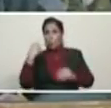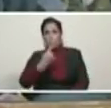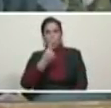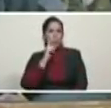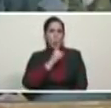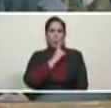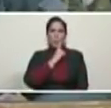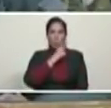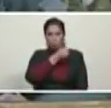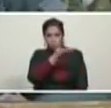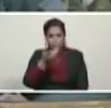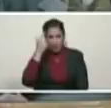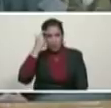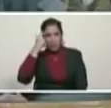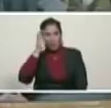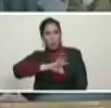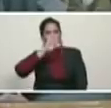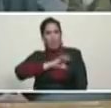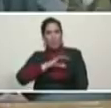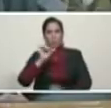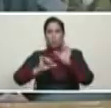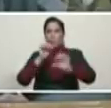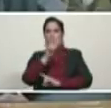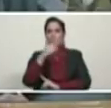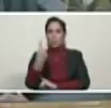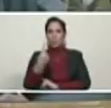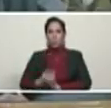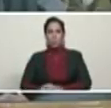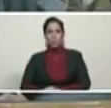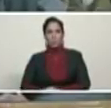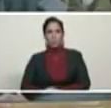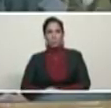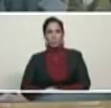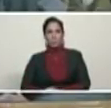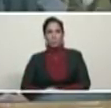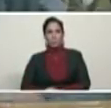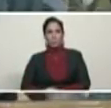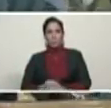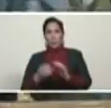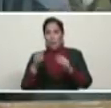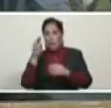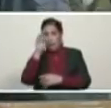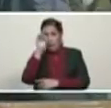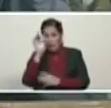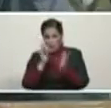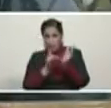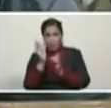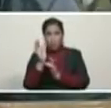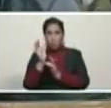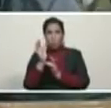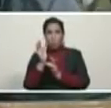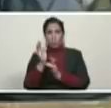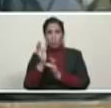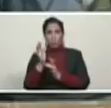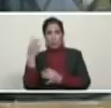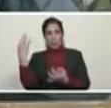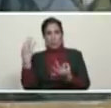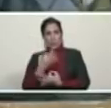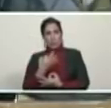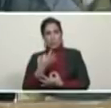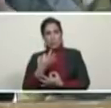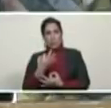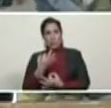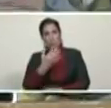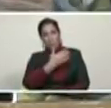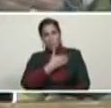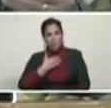saben, el socialismo del siglo XXI, en Cristo, el Redentor. Así que quiero